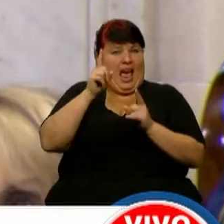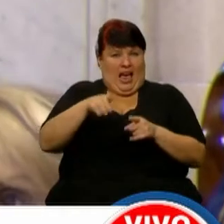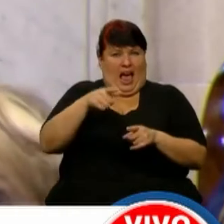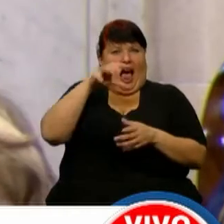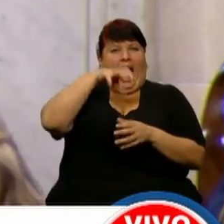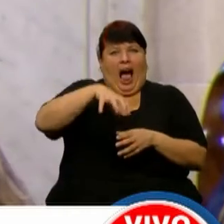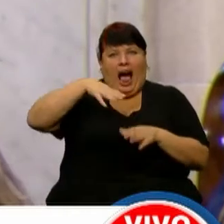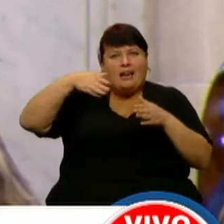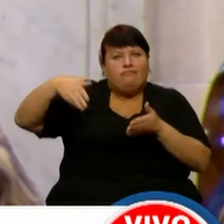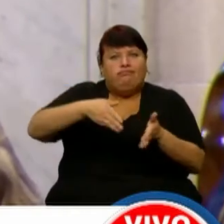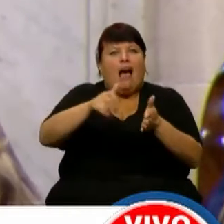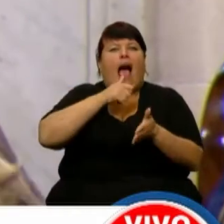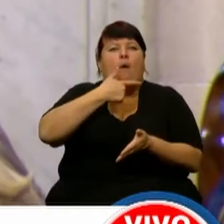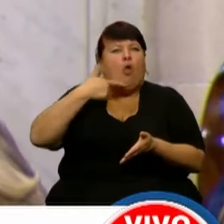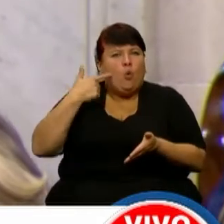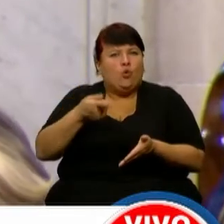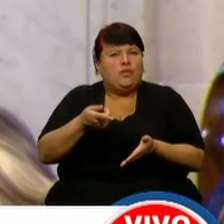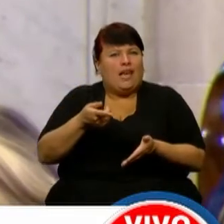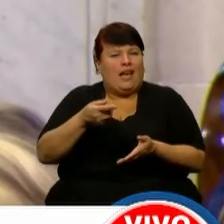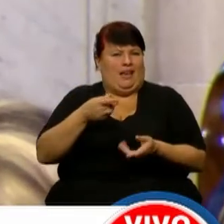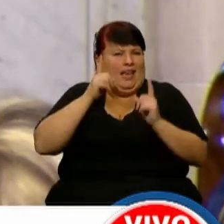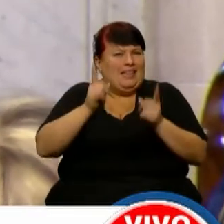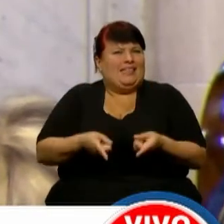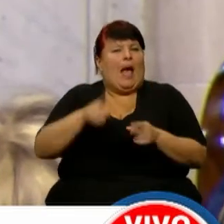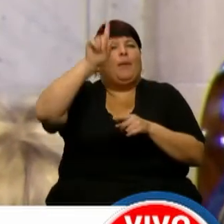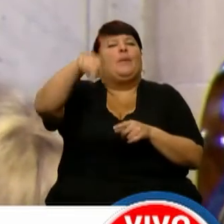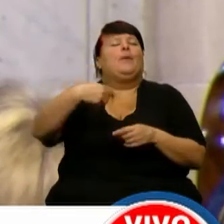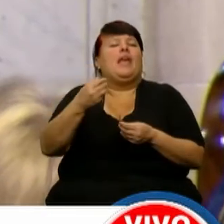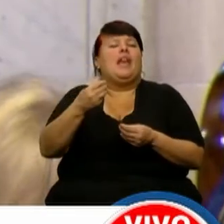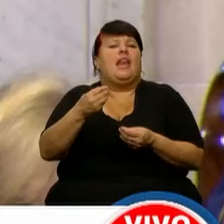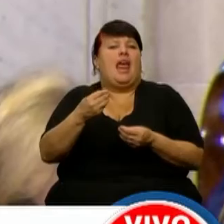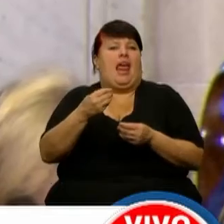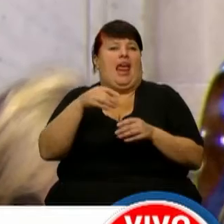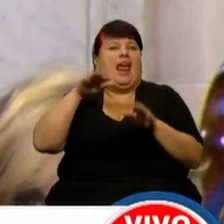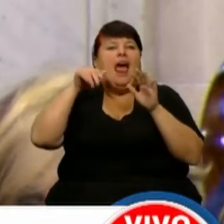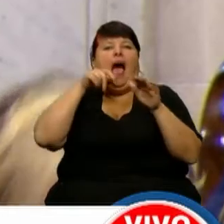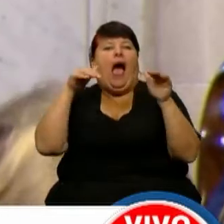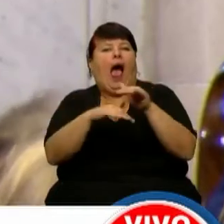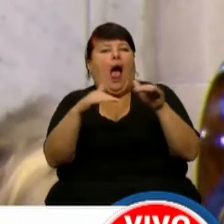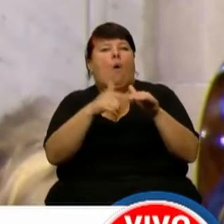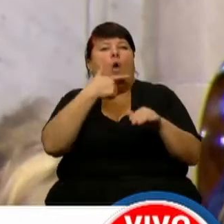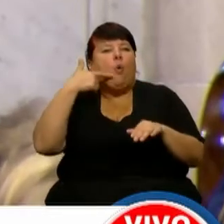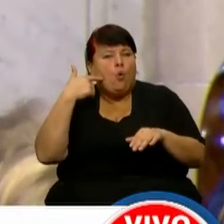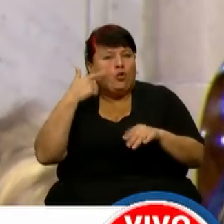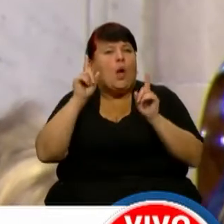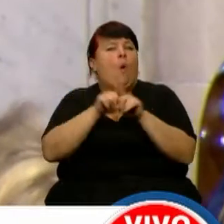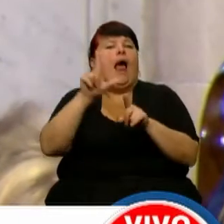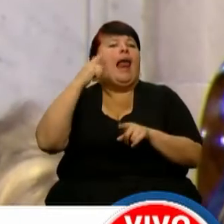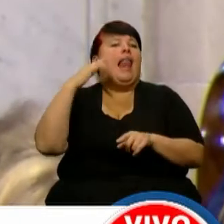hay nacientes importantes de agua dulce y que desembocan en reservorios importantes de agua dulce como